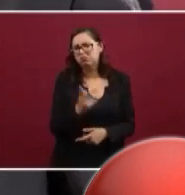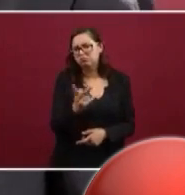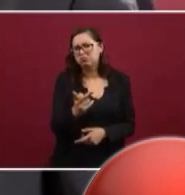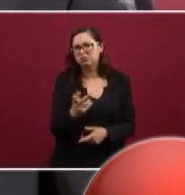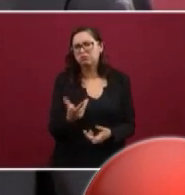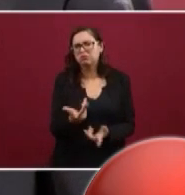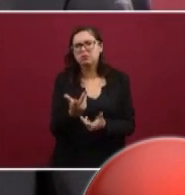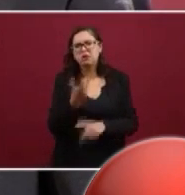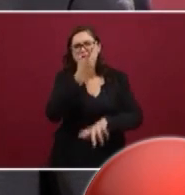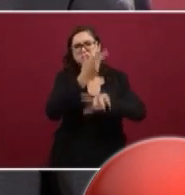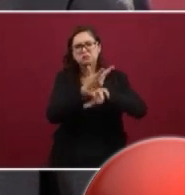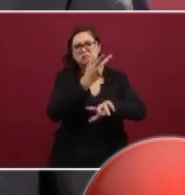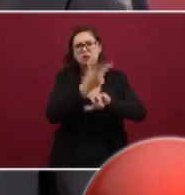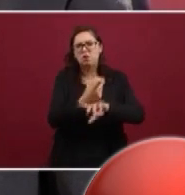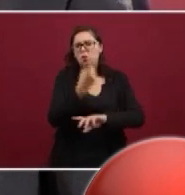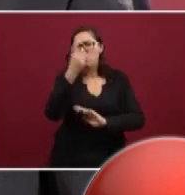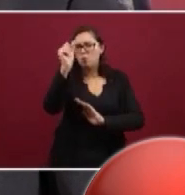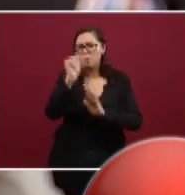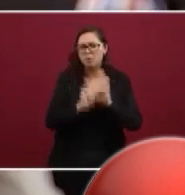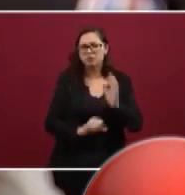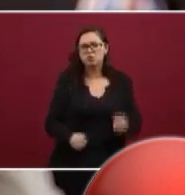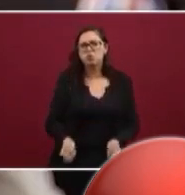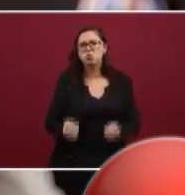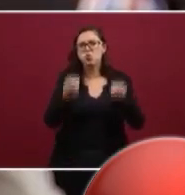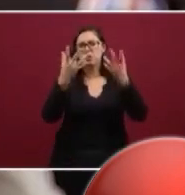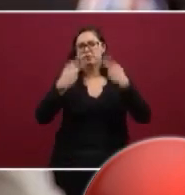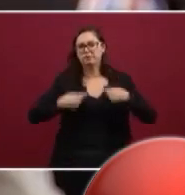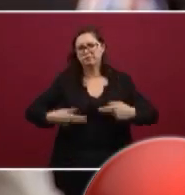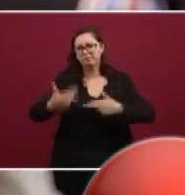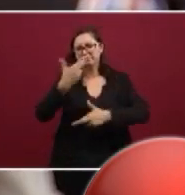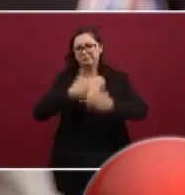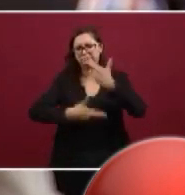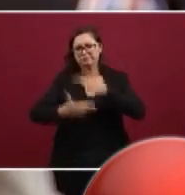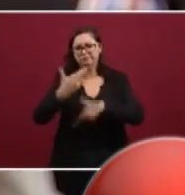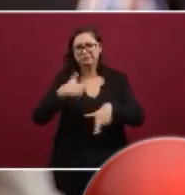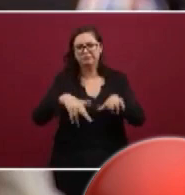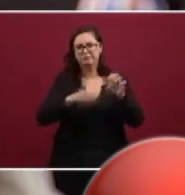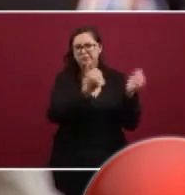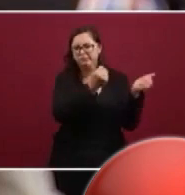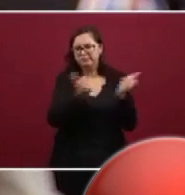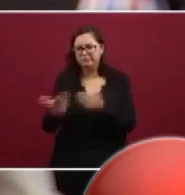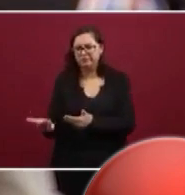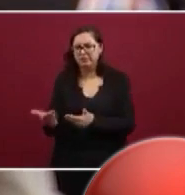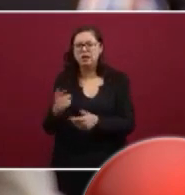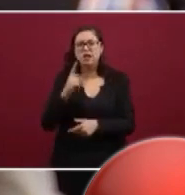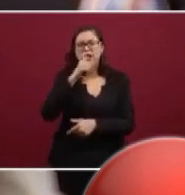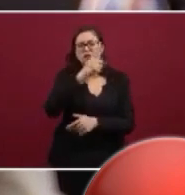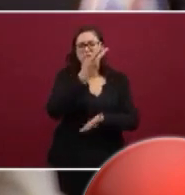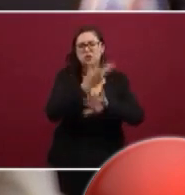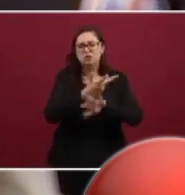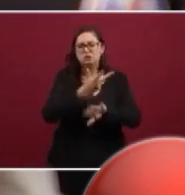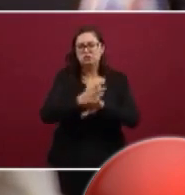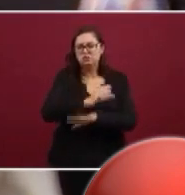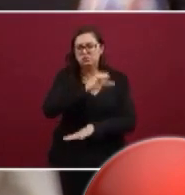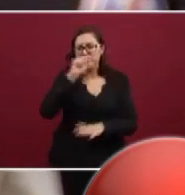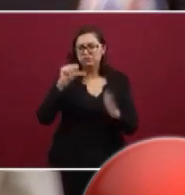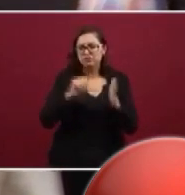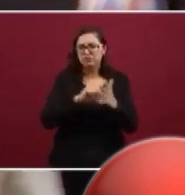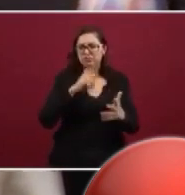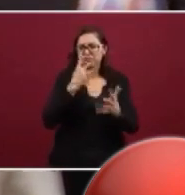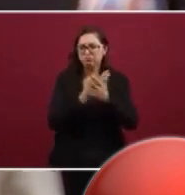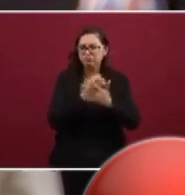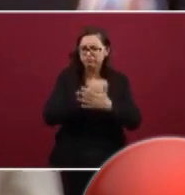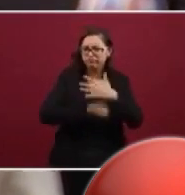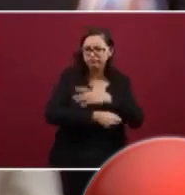están dando al mes? ¿Cuántos mexicanos están detenidos en centros de Estados Unidos? ¿Y qué condiciones se